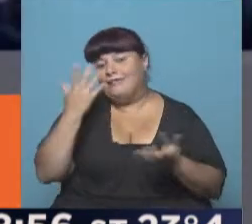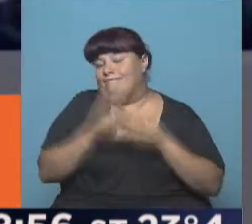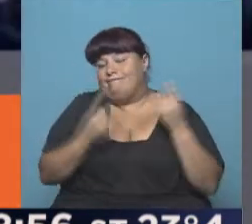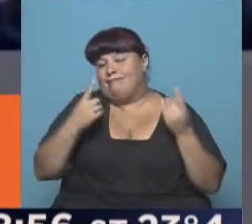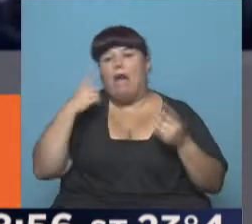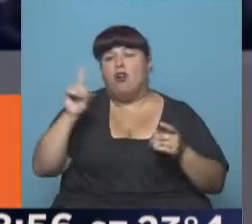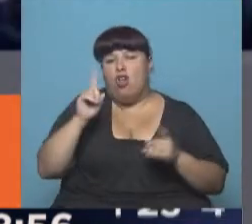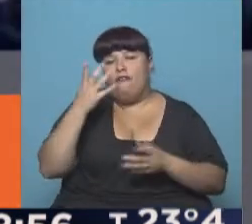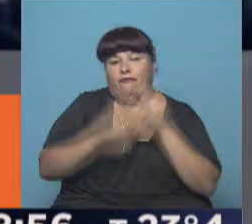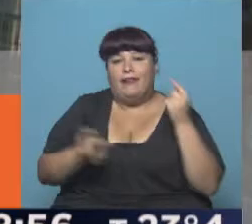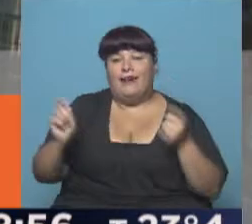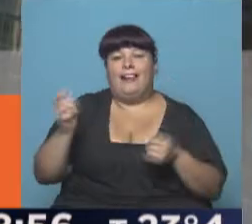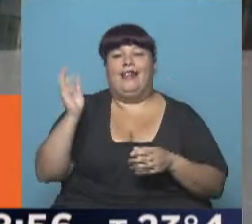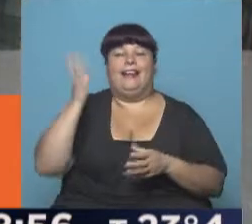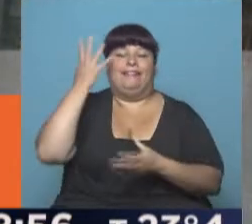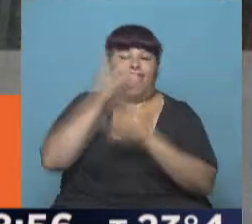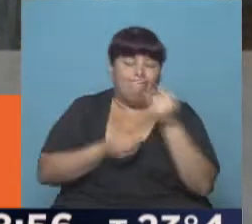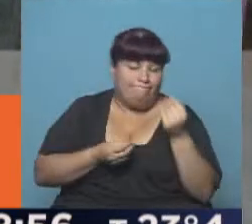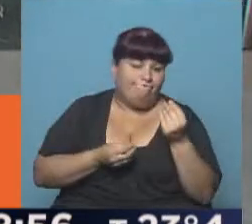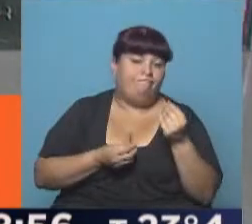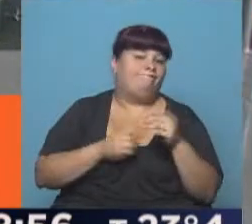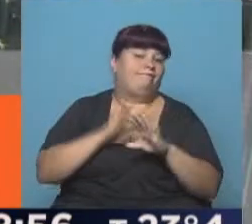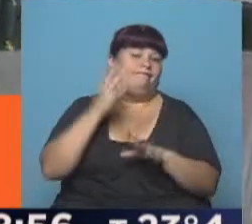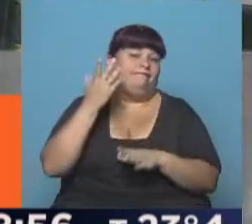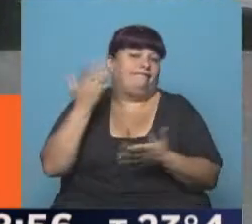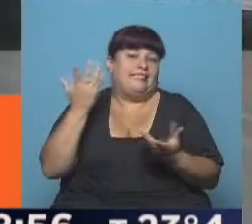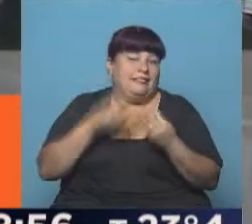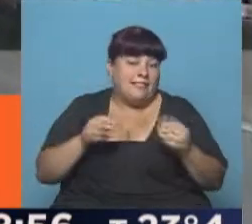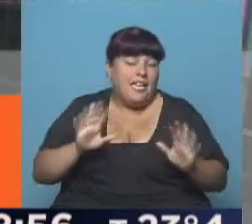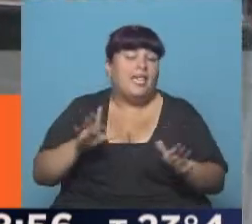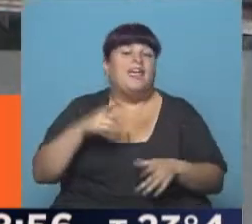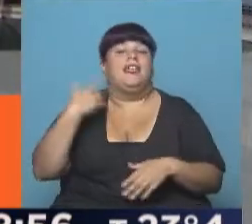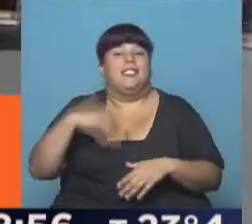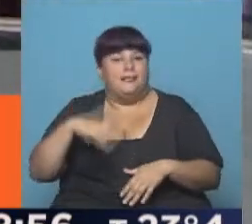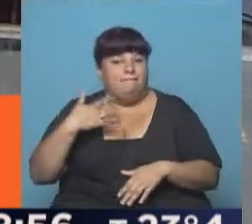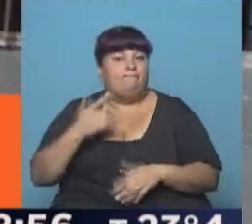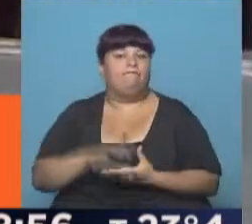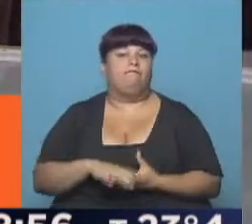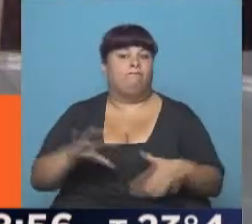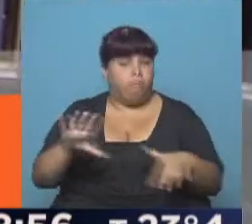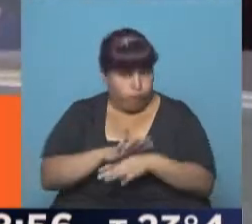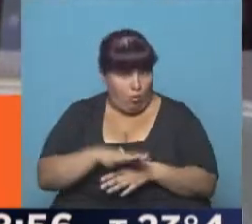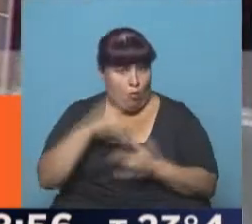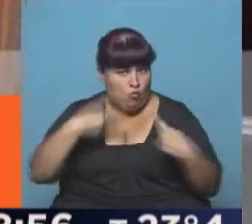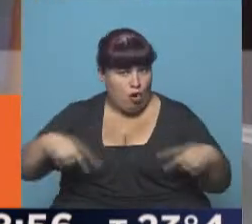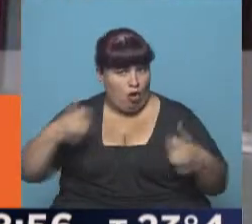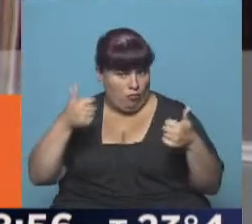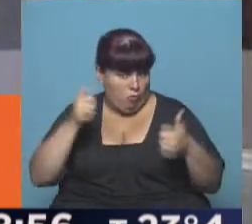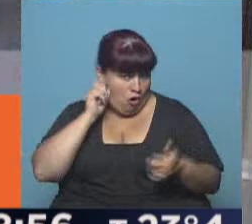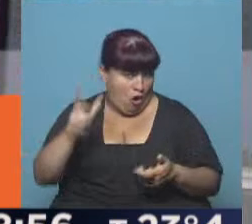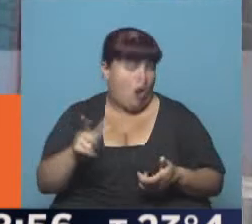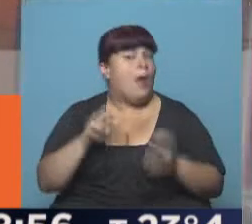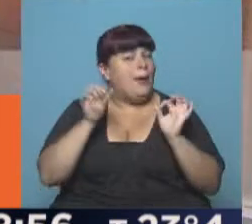si jugáramos al tenis, le pegamos la mitad de la red, innecesariamente, y tuvimos muchos aciertos, en el